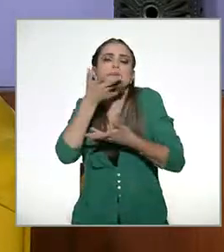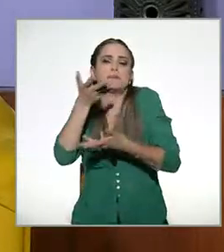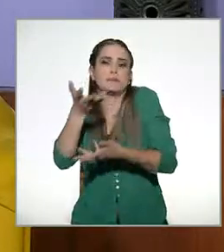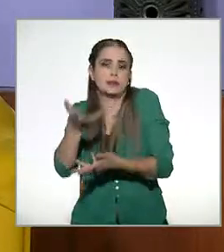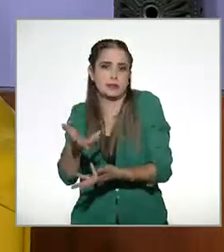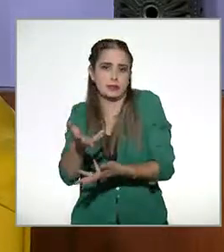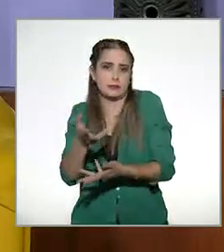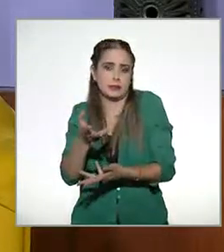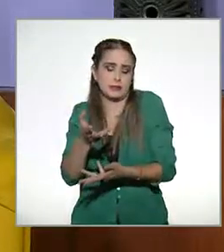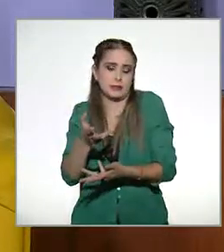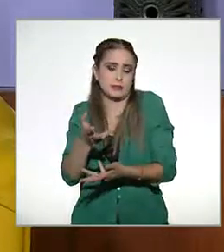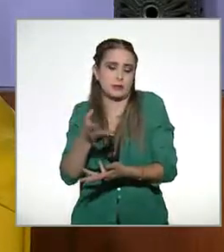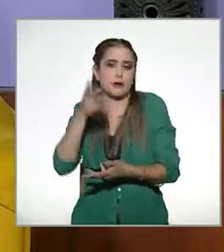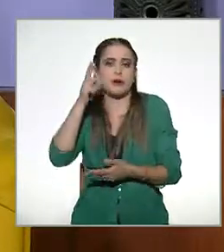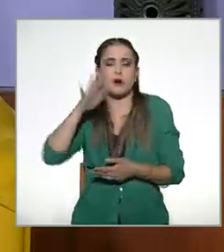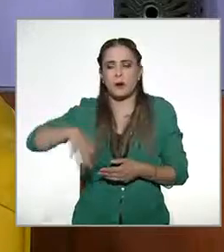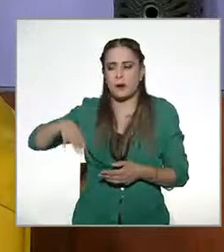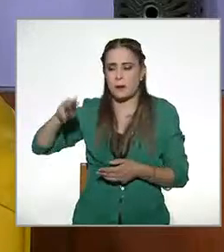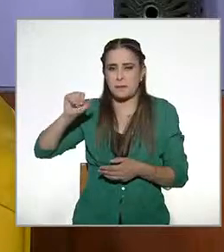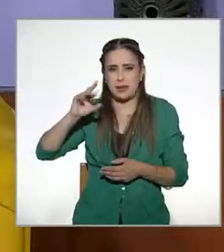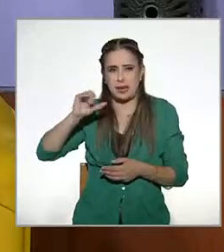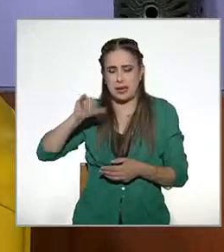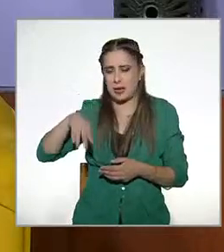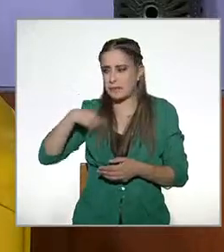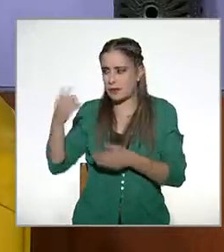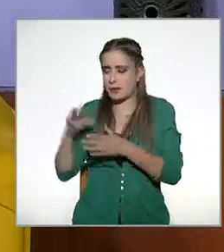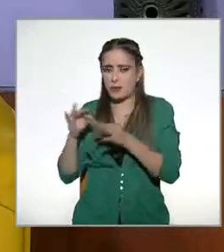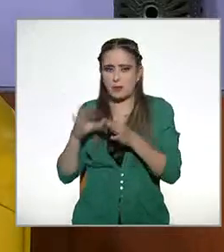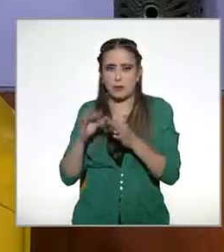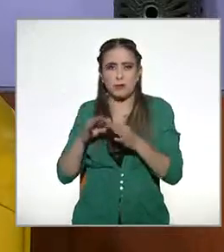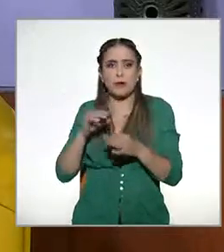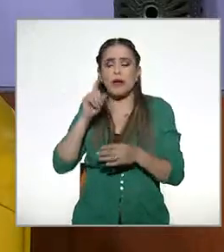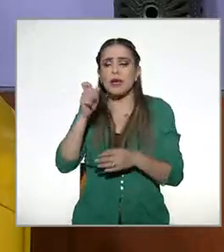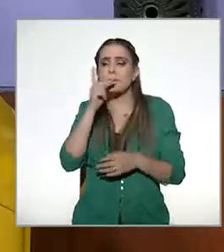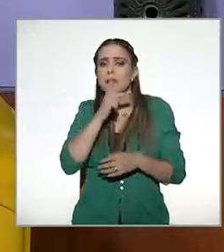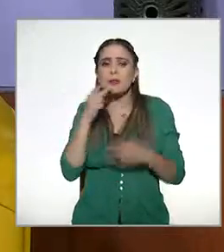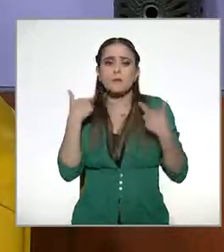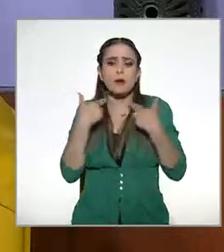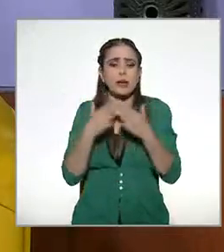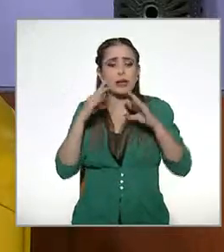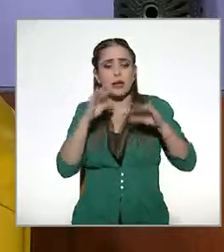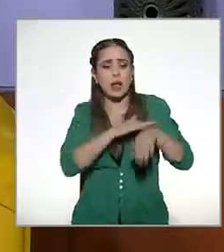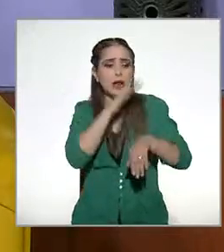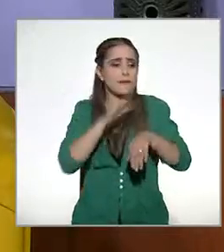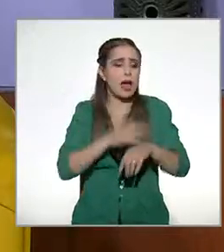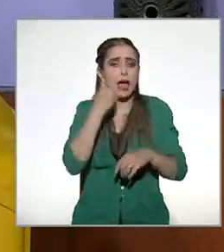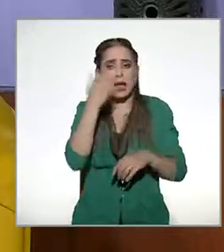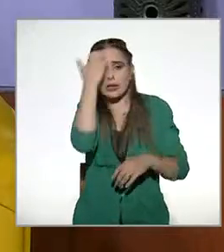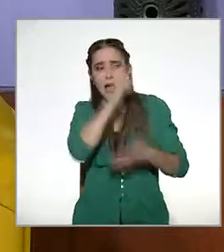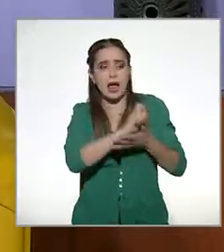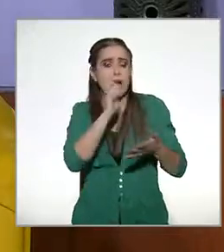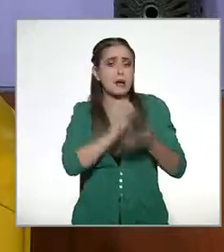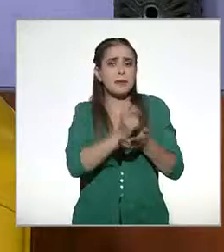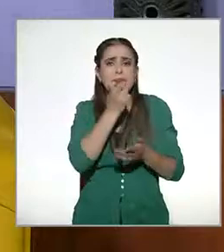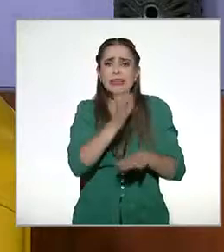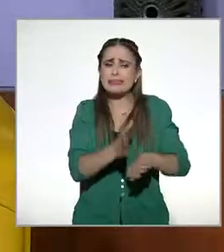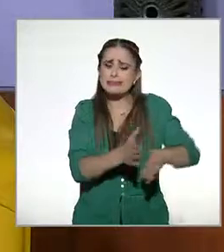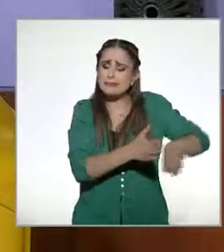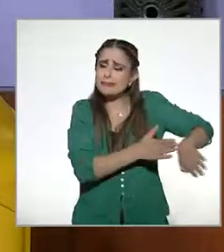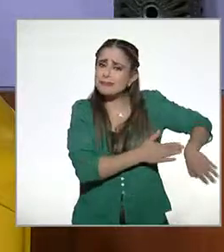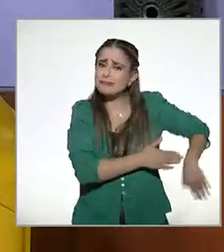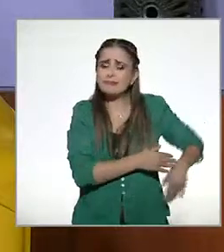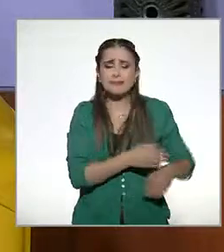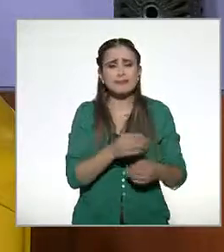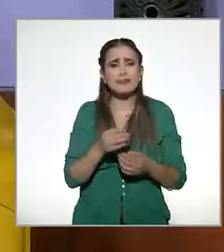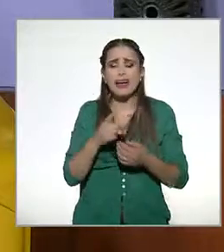lo pedagógico que le comentaba Miriam hace rato o sea el imperativo de lo pedagógico el rendimiento la escuela creo que perdimos muchísimo más en otros